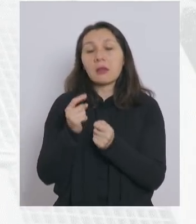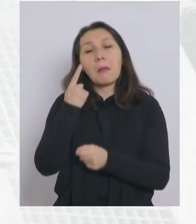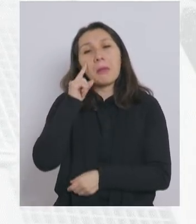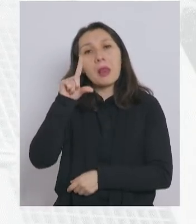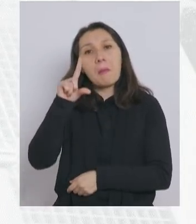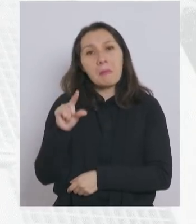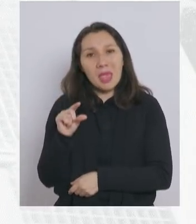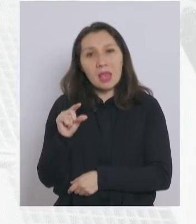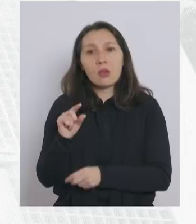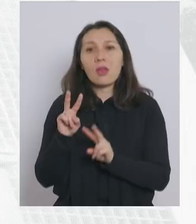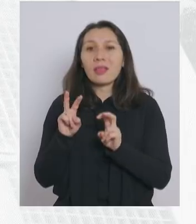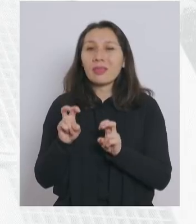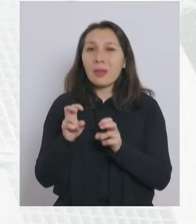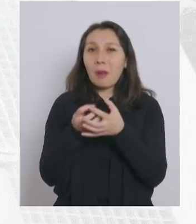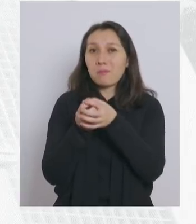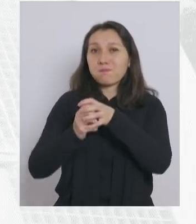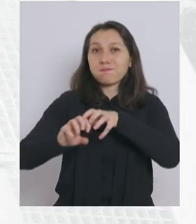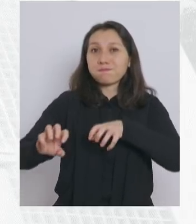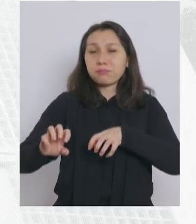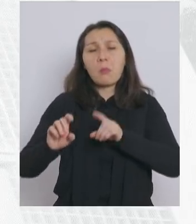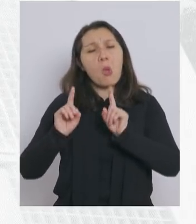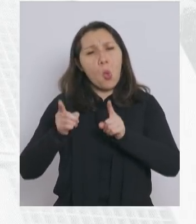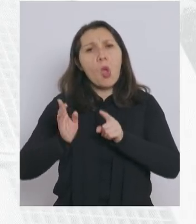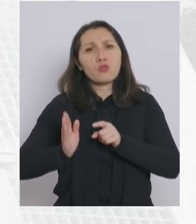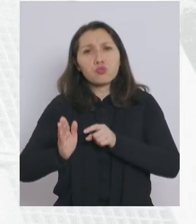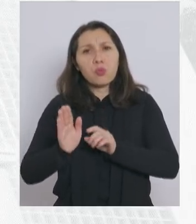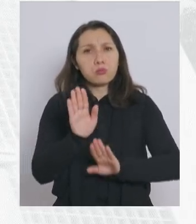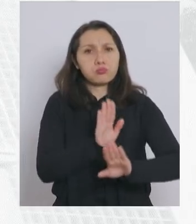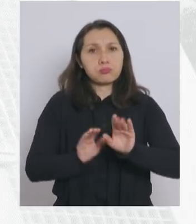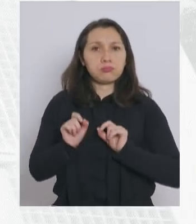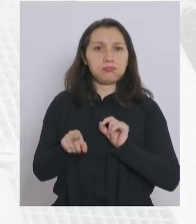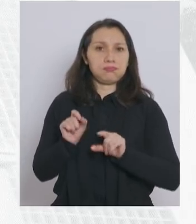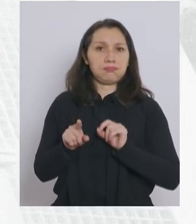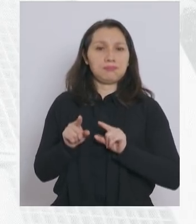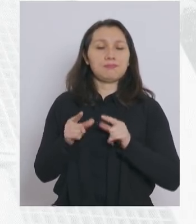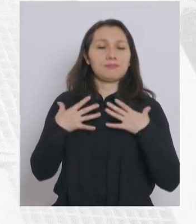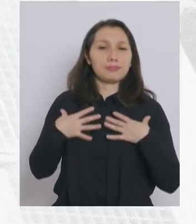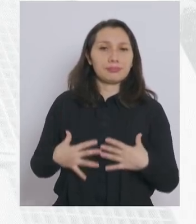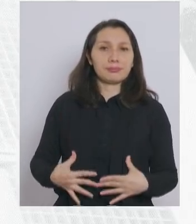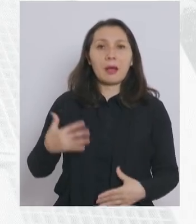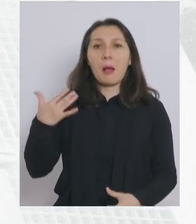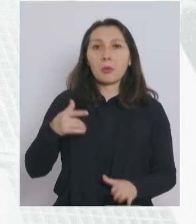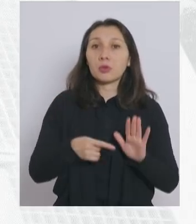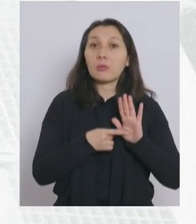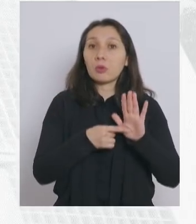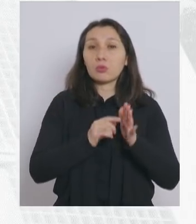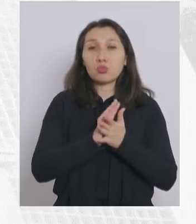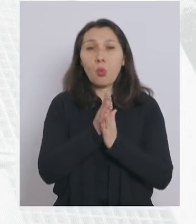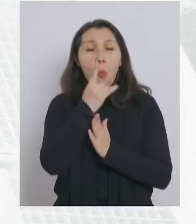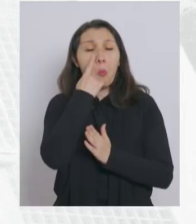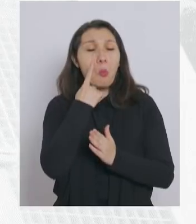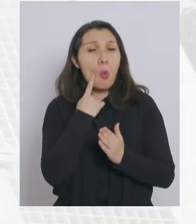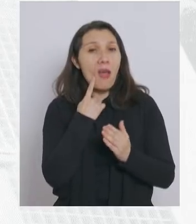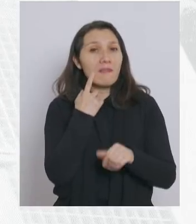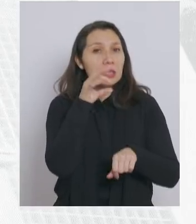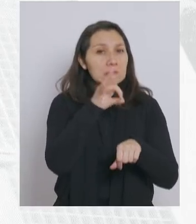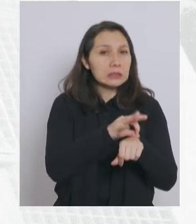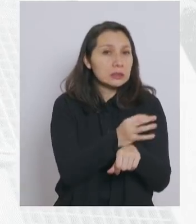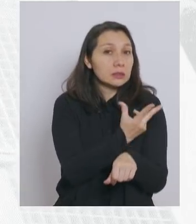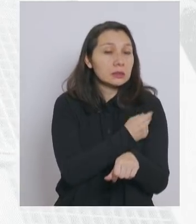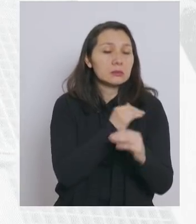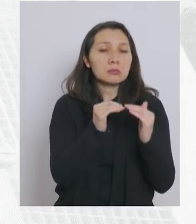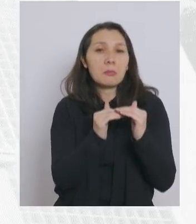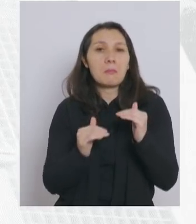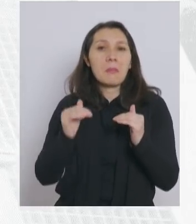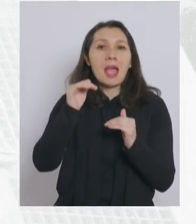un poco contra las variantes, pero se mantuvo y sobre todo es importante destacar que en todos los ensayos, en los estudios clínicos se mantuvo por